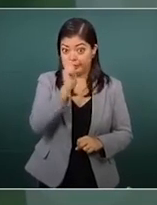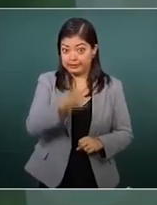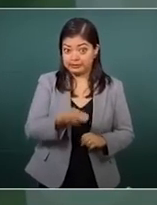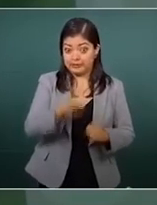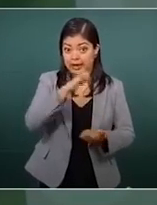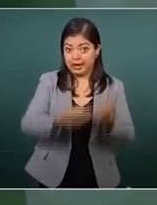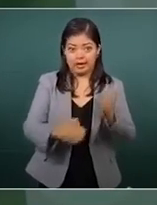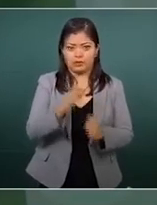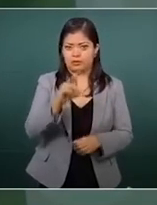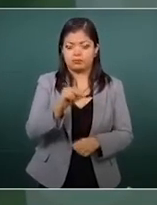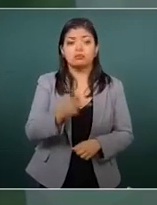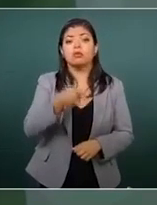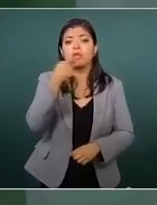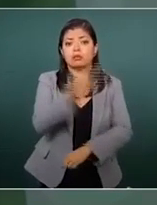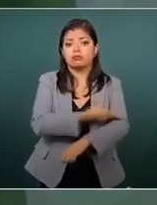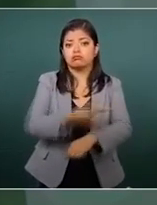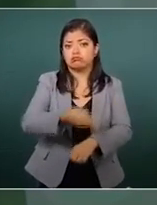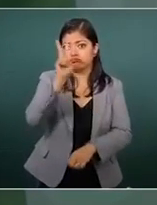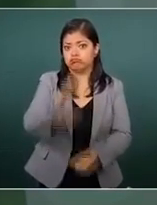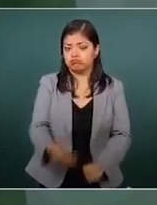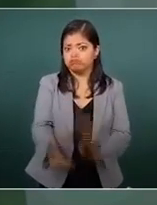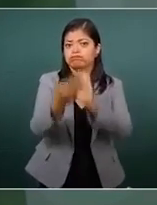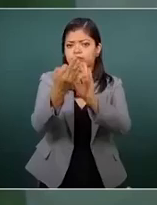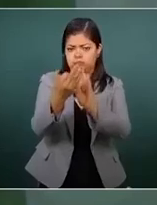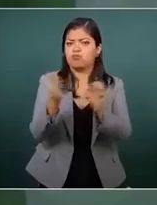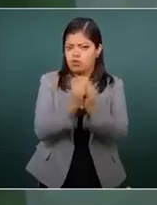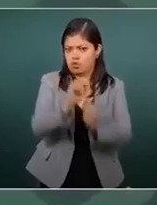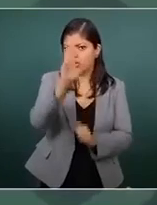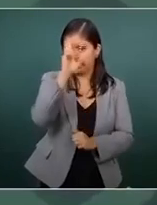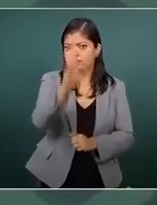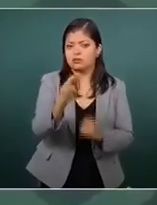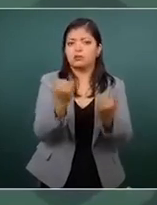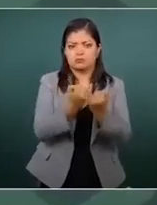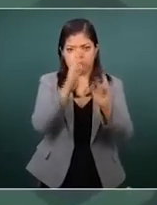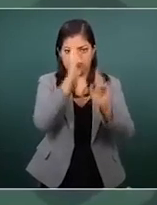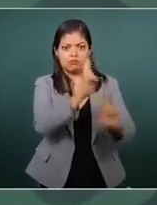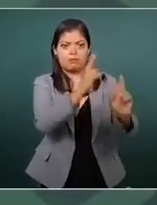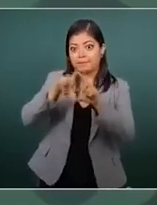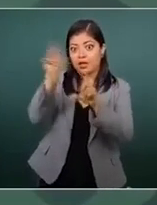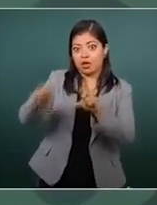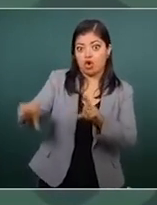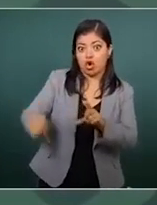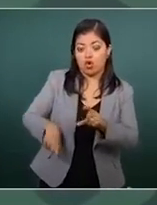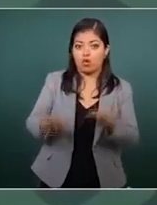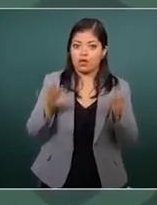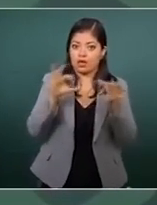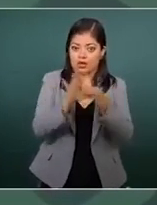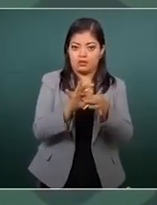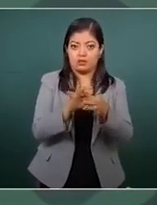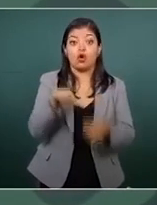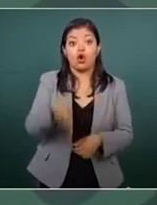hablar por la verdad y de frente puede hacerse también con respeto y reconocimiento al presidente de todos los mexicanos hoy más que nunca